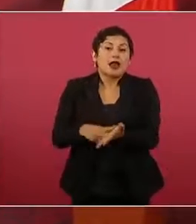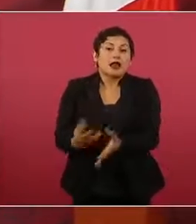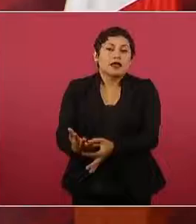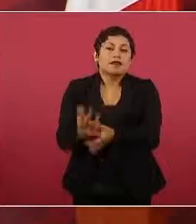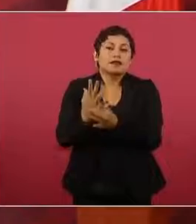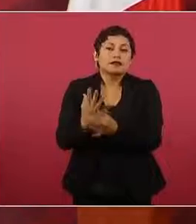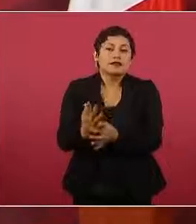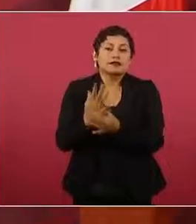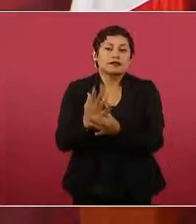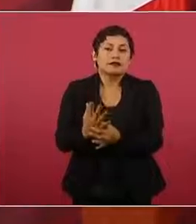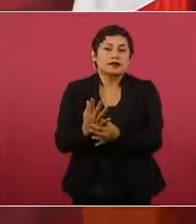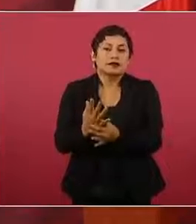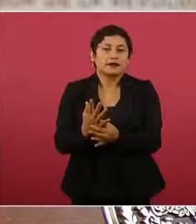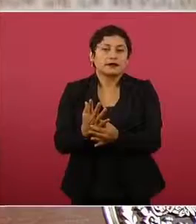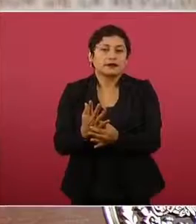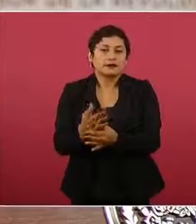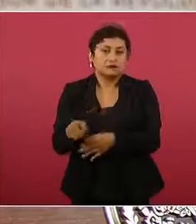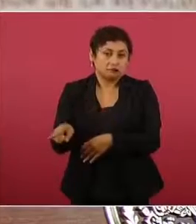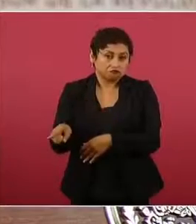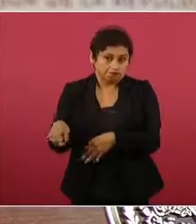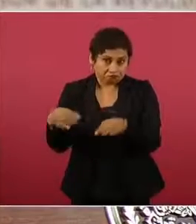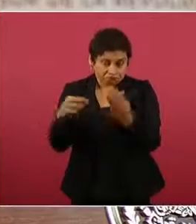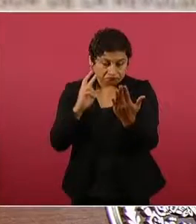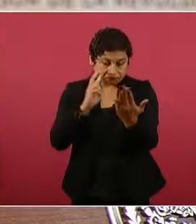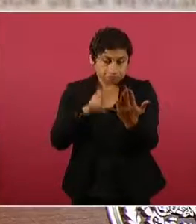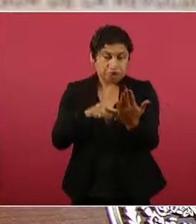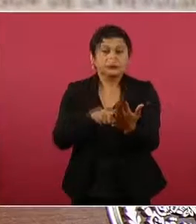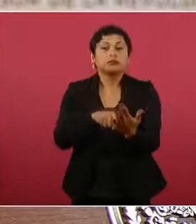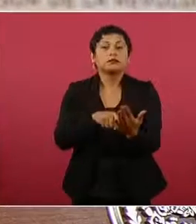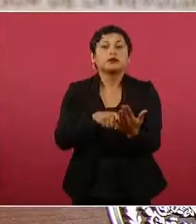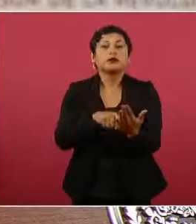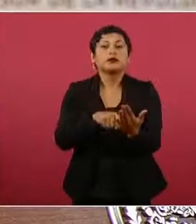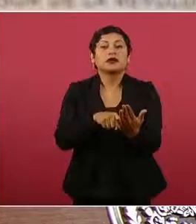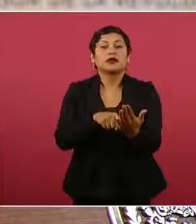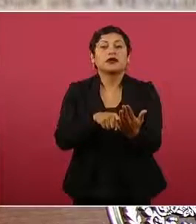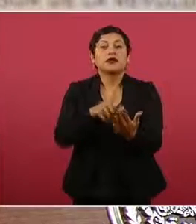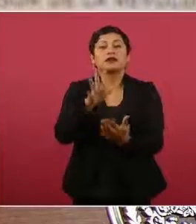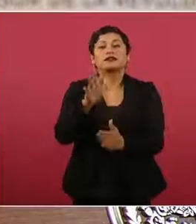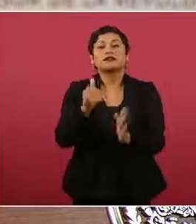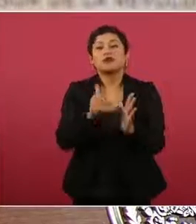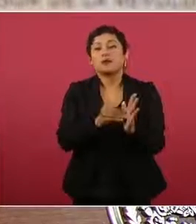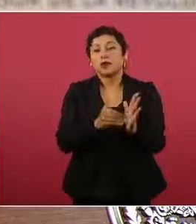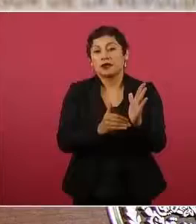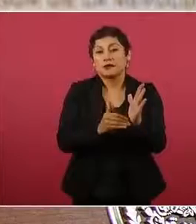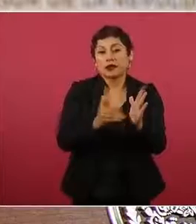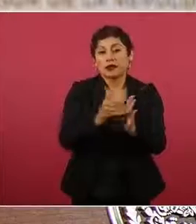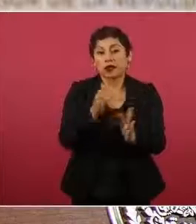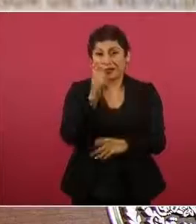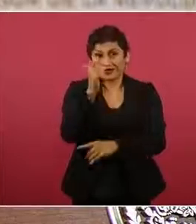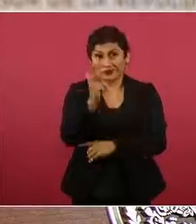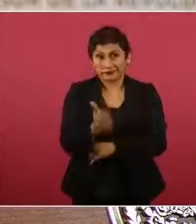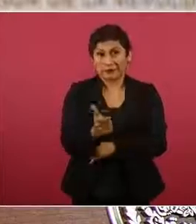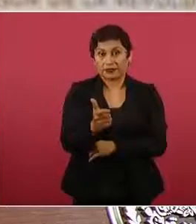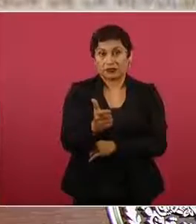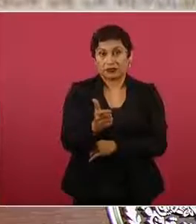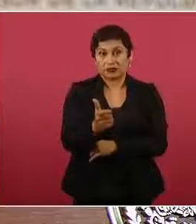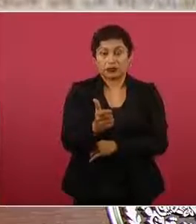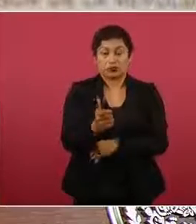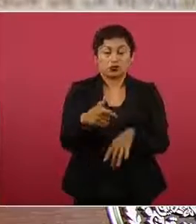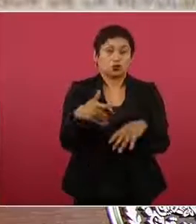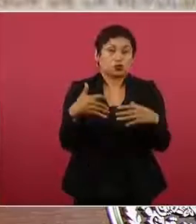o tienen un valor de cerca de 5,000 millones de pesos, o sea, una